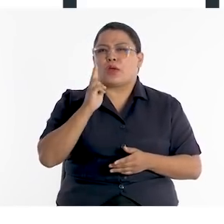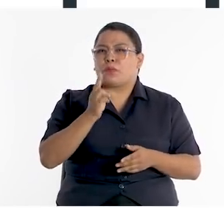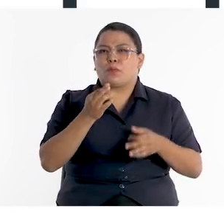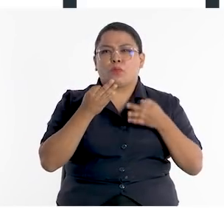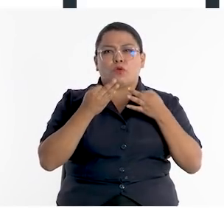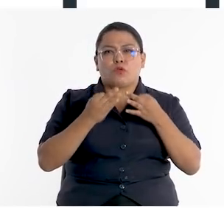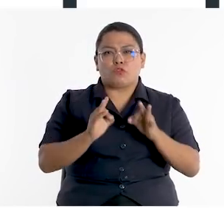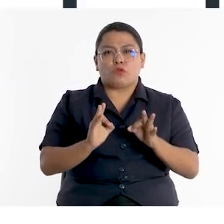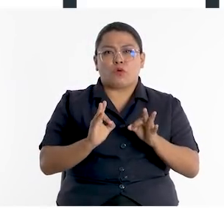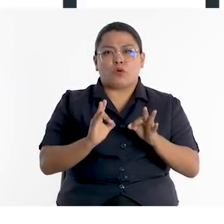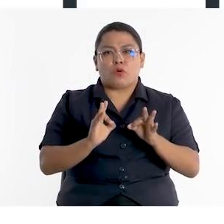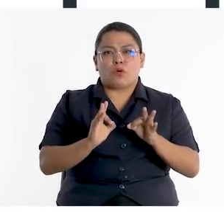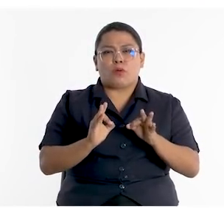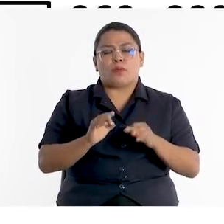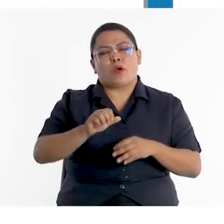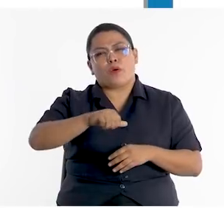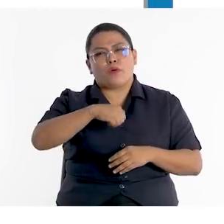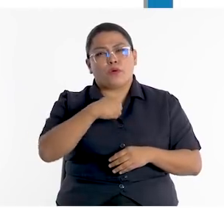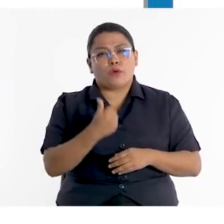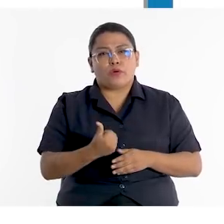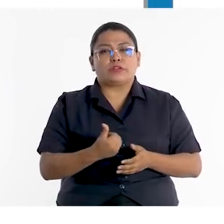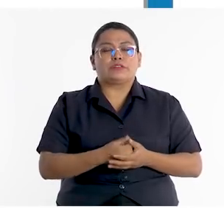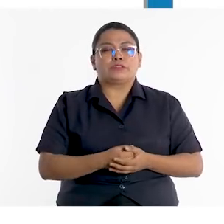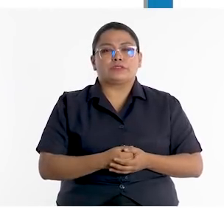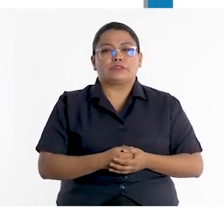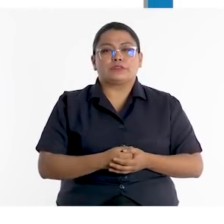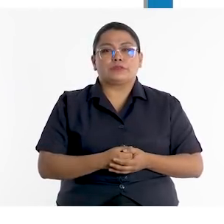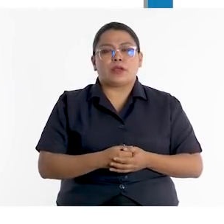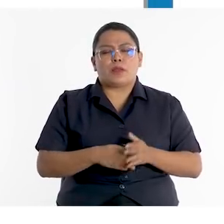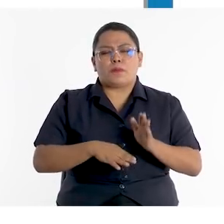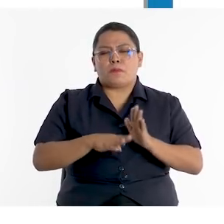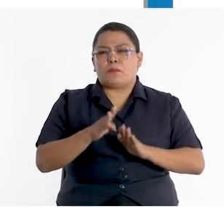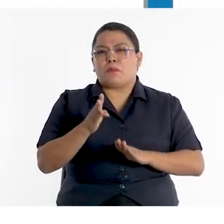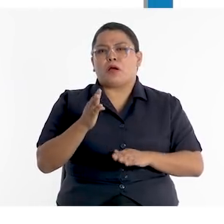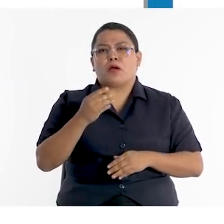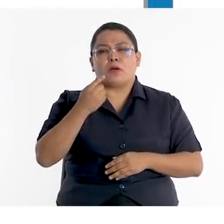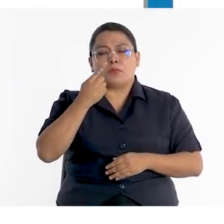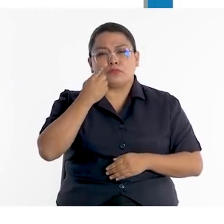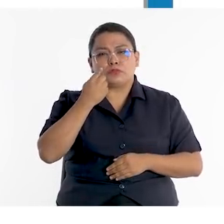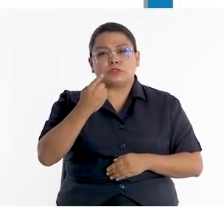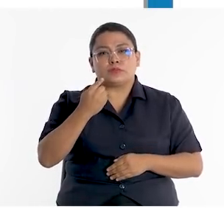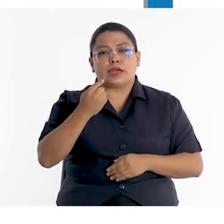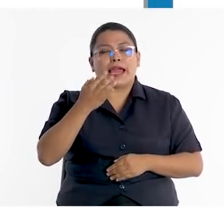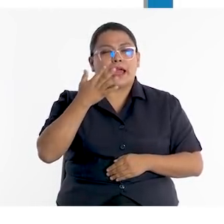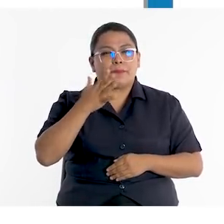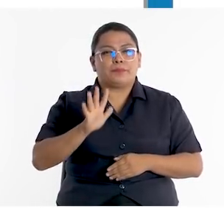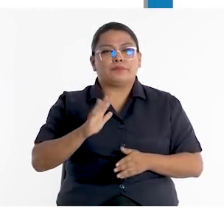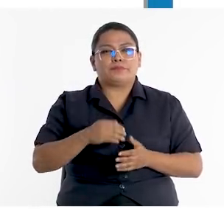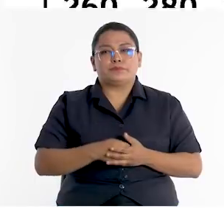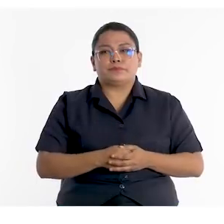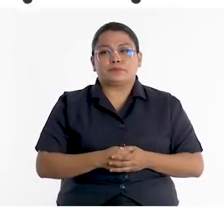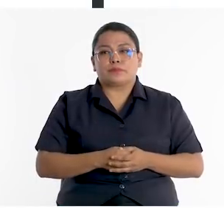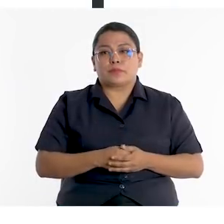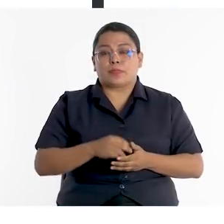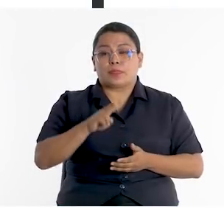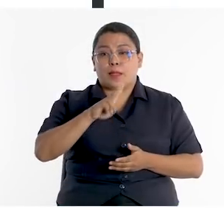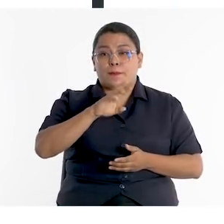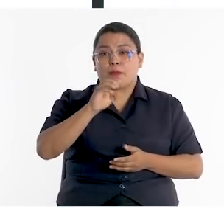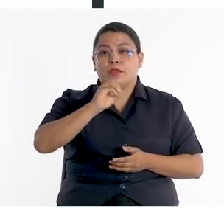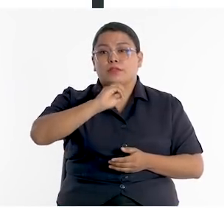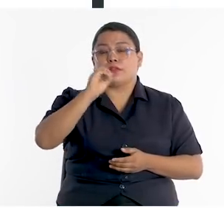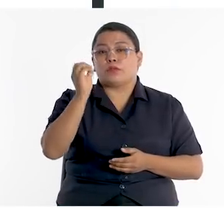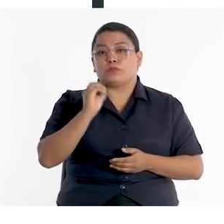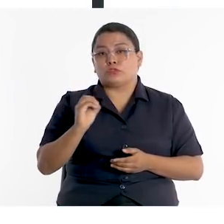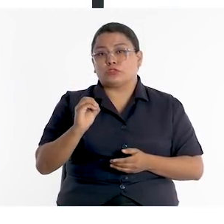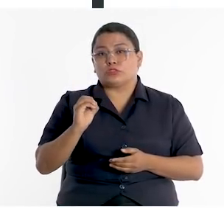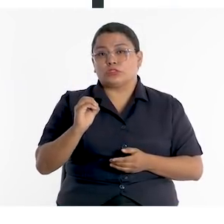la misma forma sucede con los demás. Entre los más comunes está, por ejemplo, el